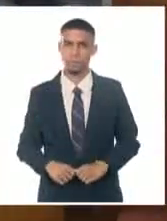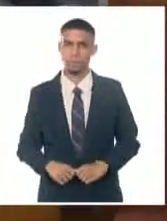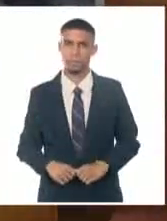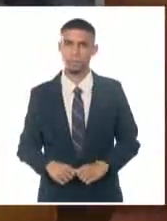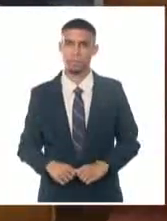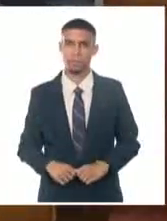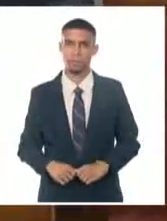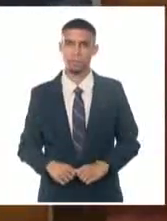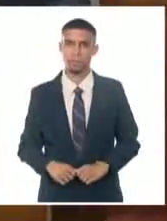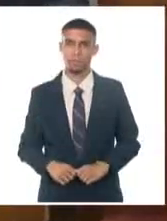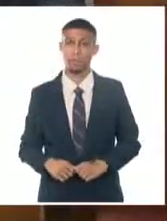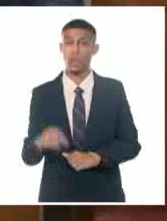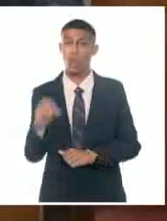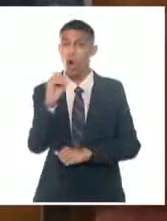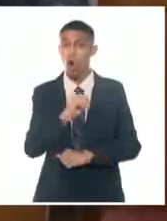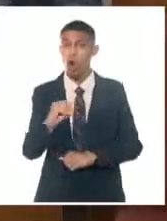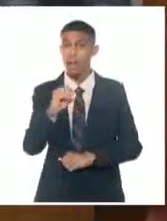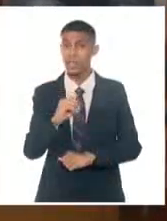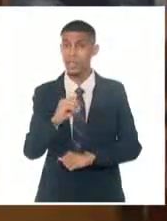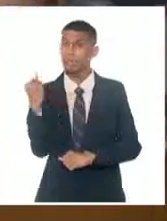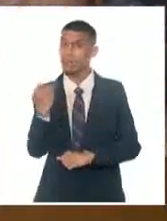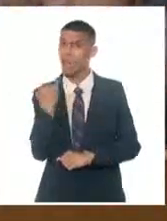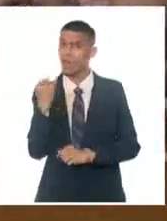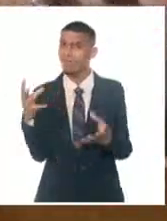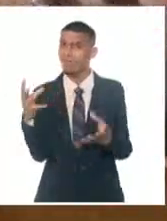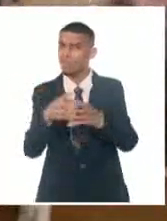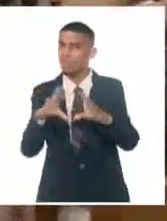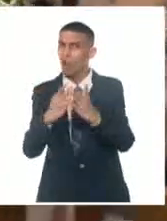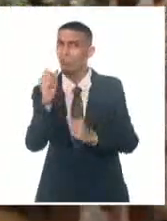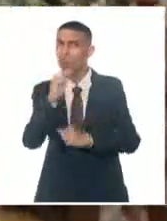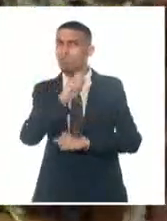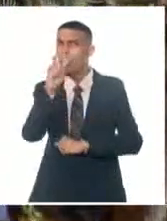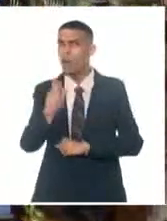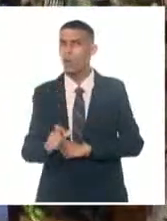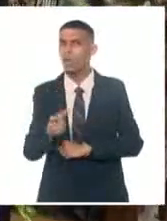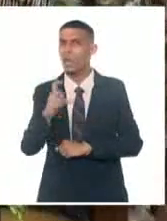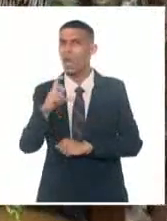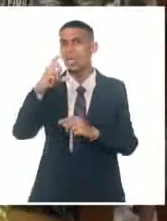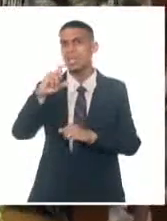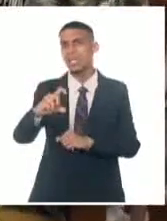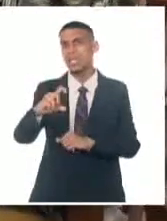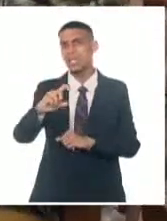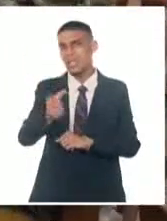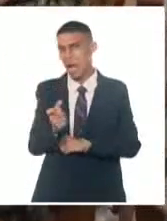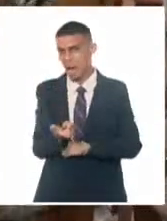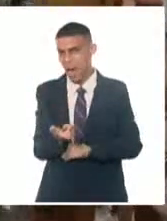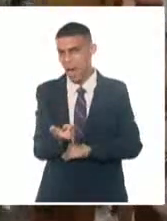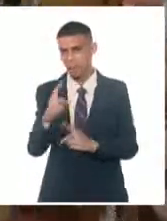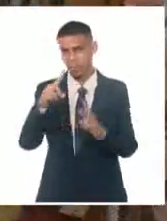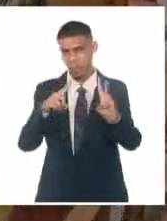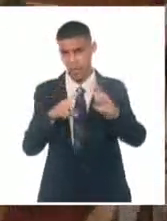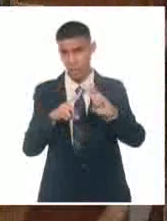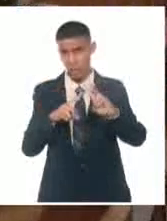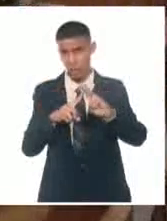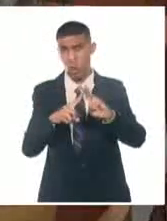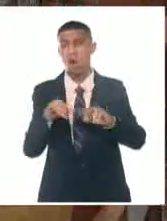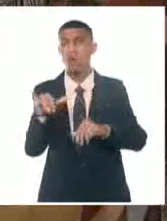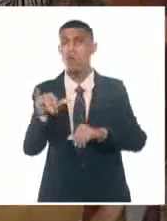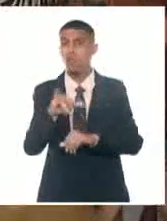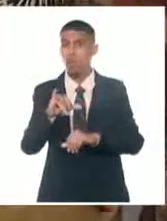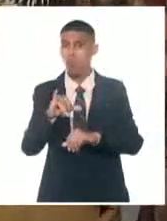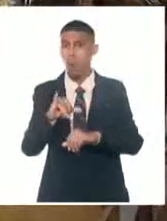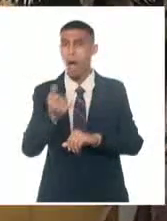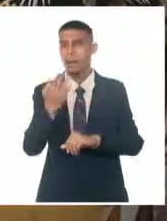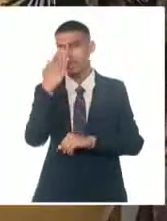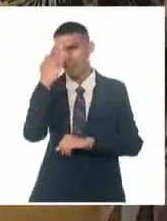ramal de la organización que agrupa a los periodistas de los canales nacionales de la televisión le fue reconocida a la obra a esta